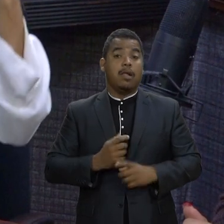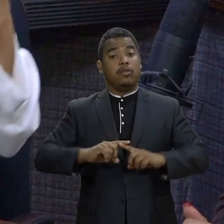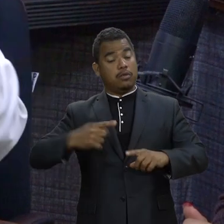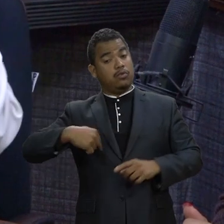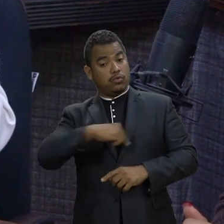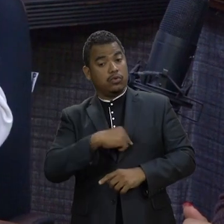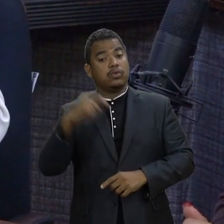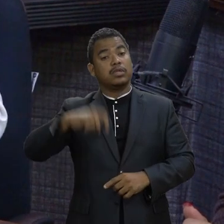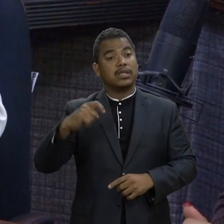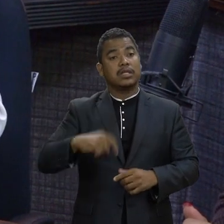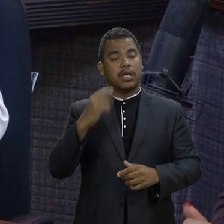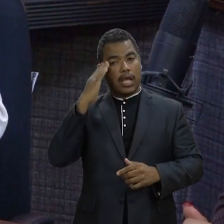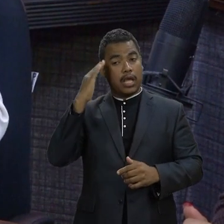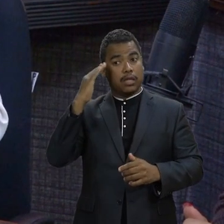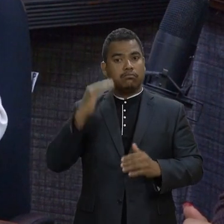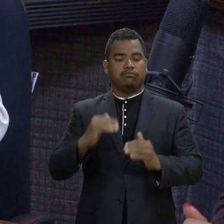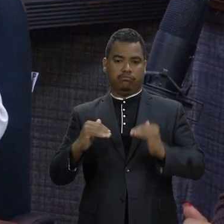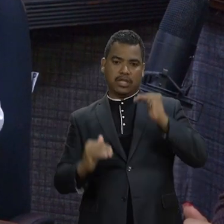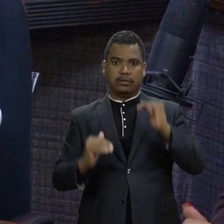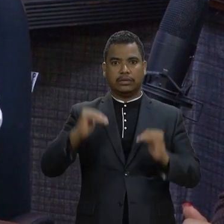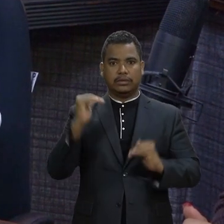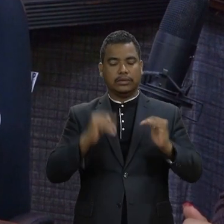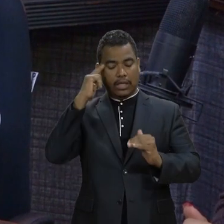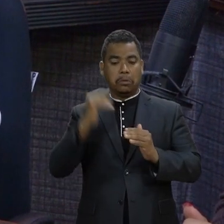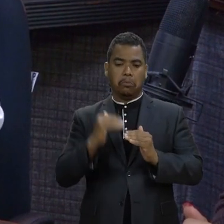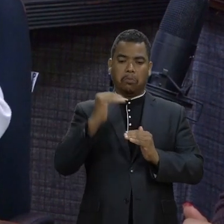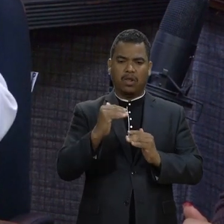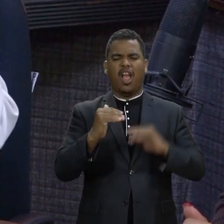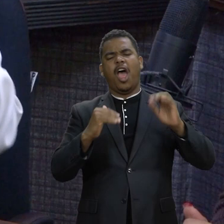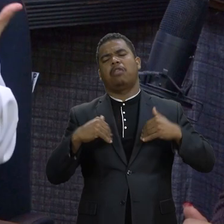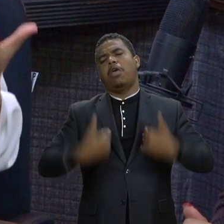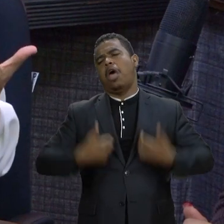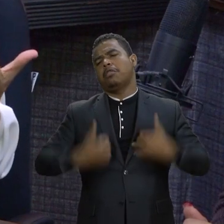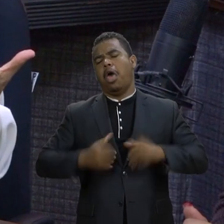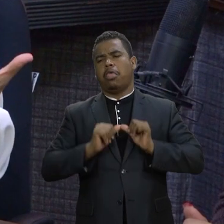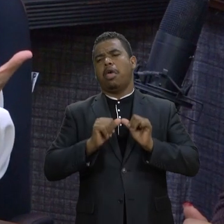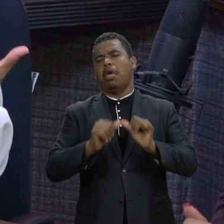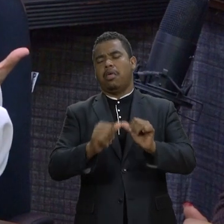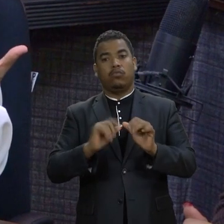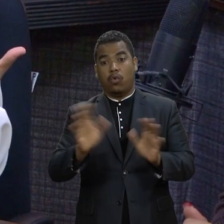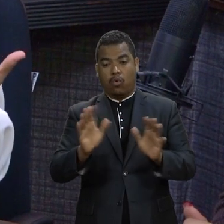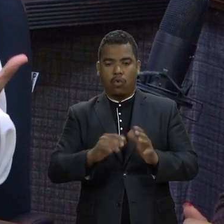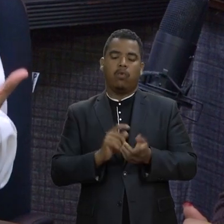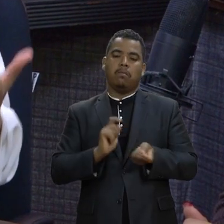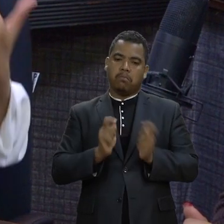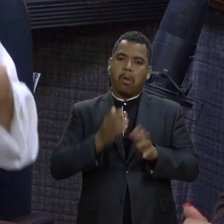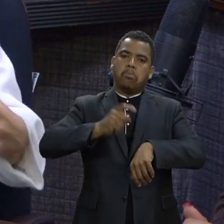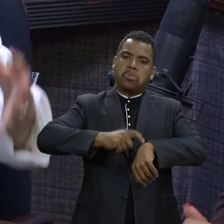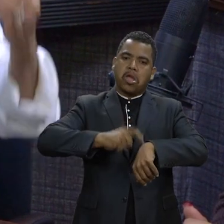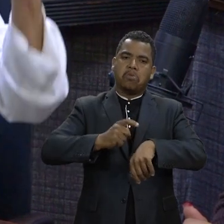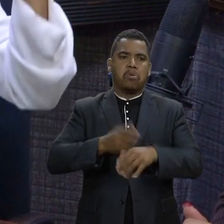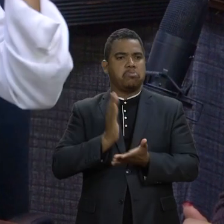ver. Y la gente no sabía bien cómo eso le afectaba. Eso fue un proceso de educación para que vieran que con